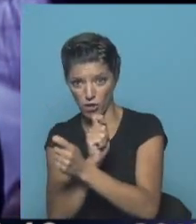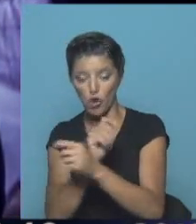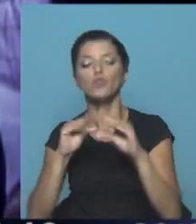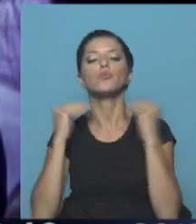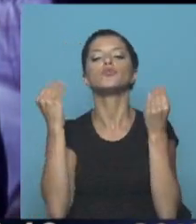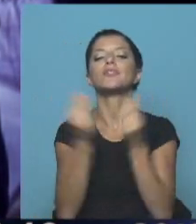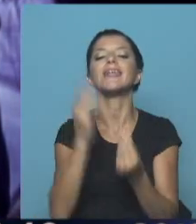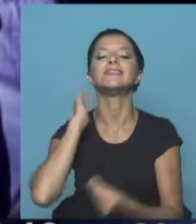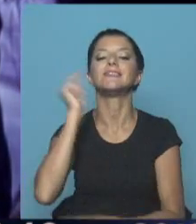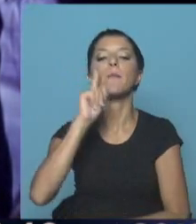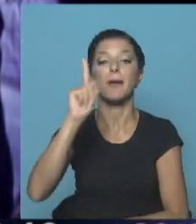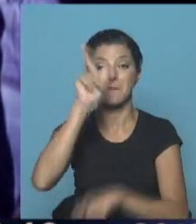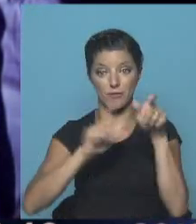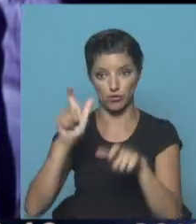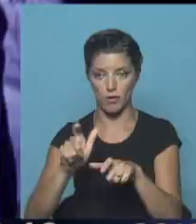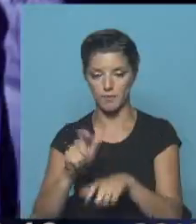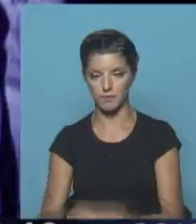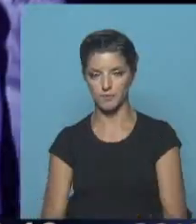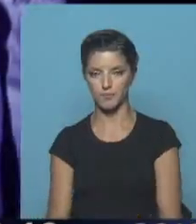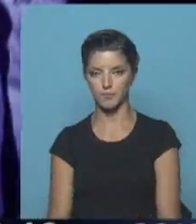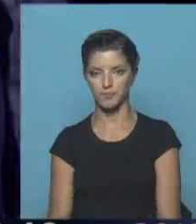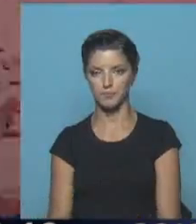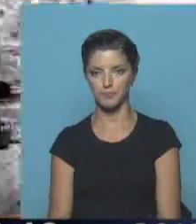total de 16 millones.